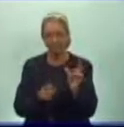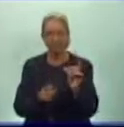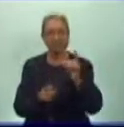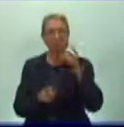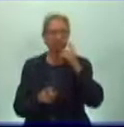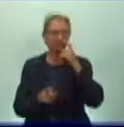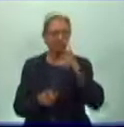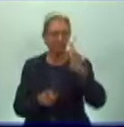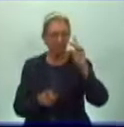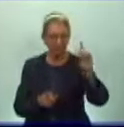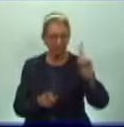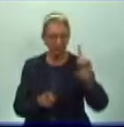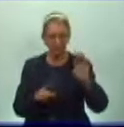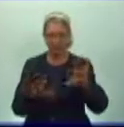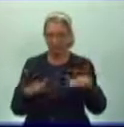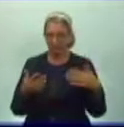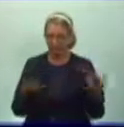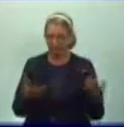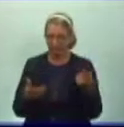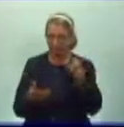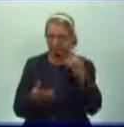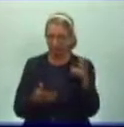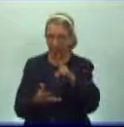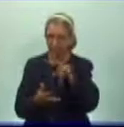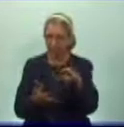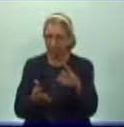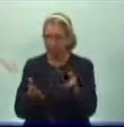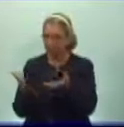a observar en pantalla estas palabras.